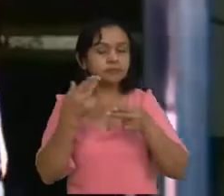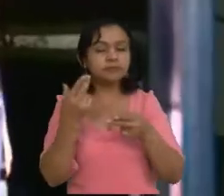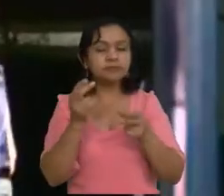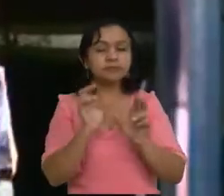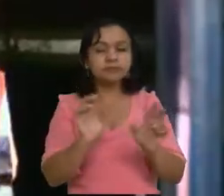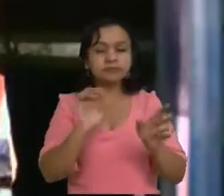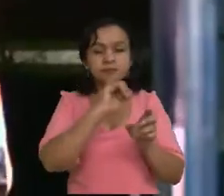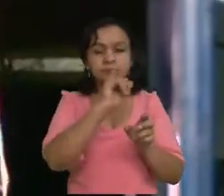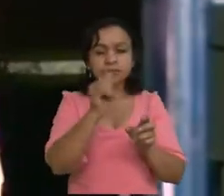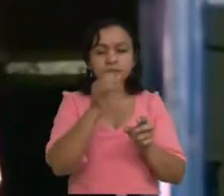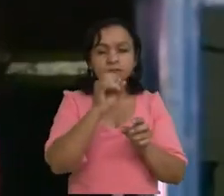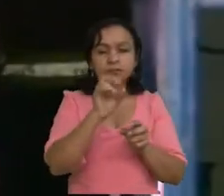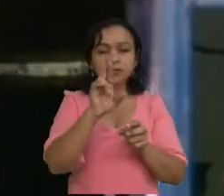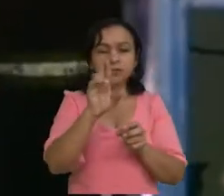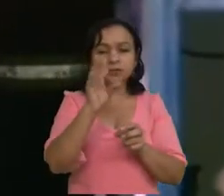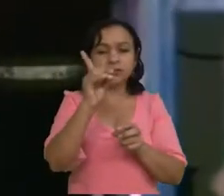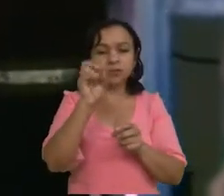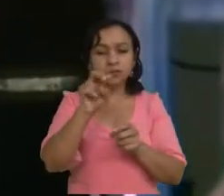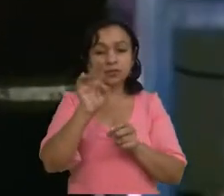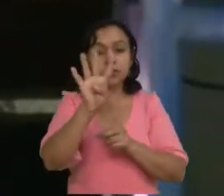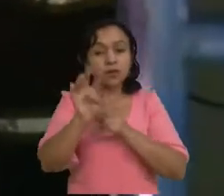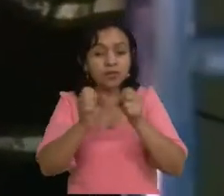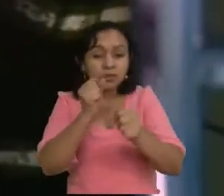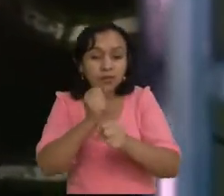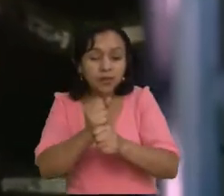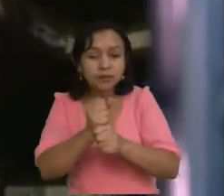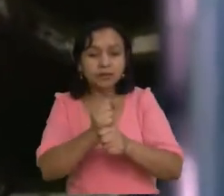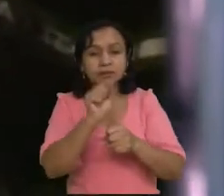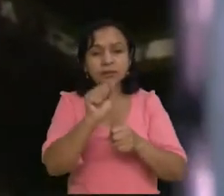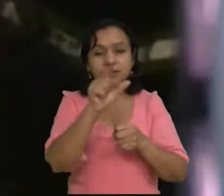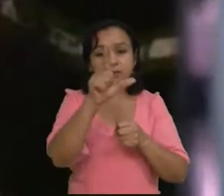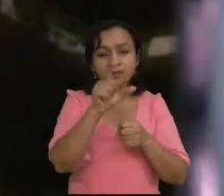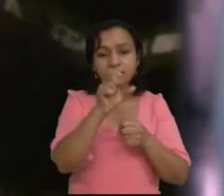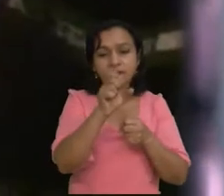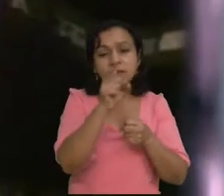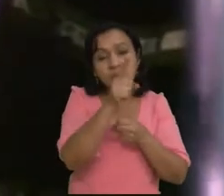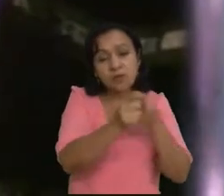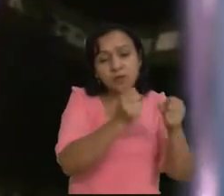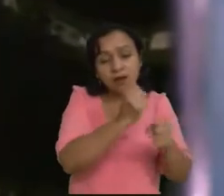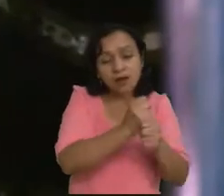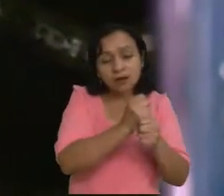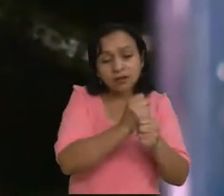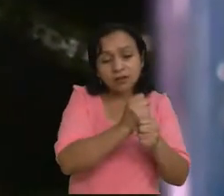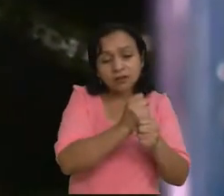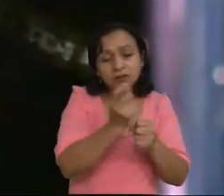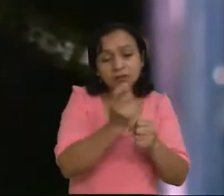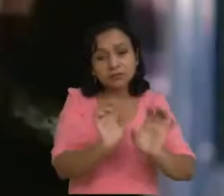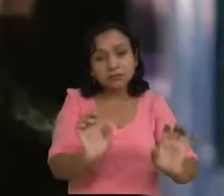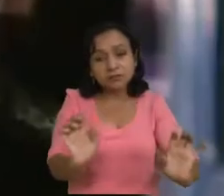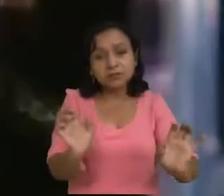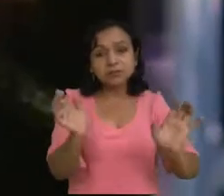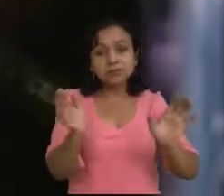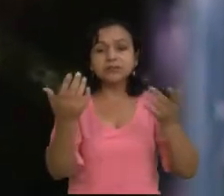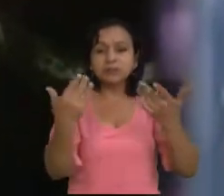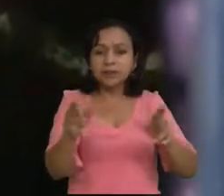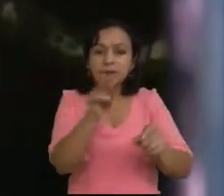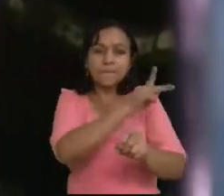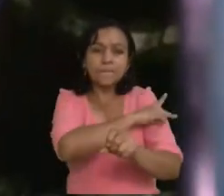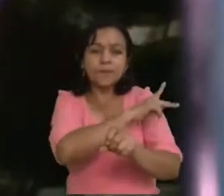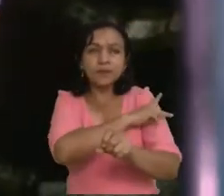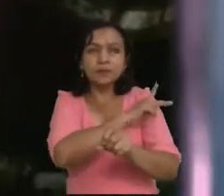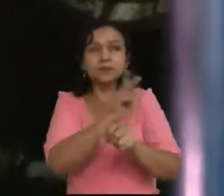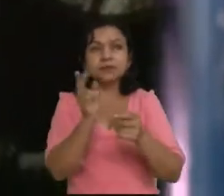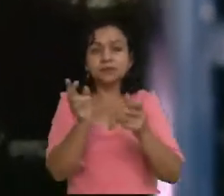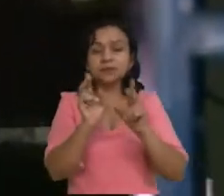a Jordan Kenneth Obando, de 4 años, y Alexander Obando, de 1 año. La Policía Nacional ya ha acordonado la zona